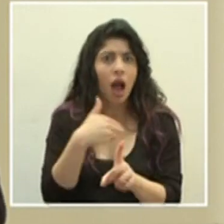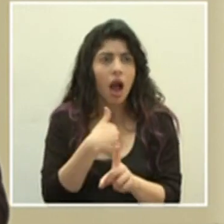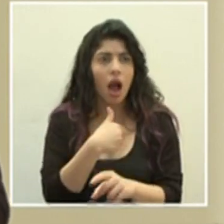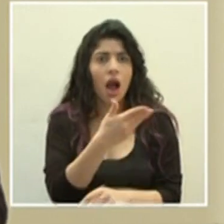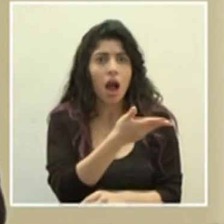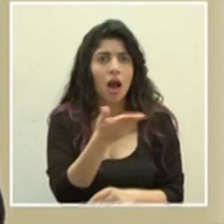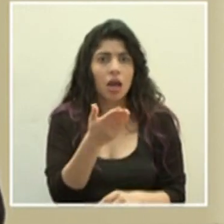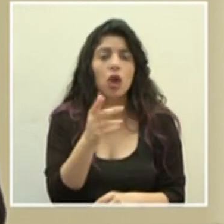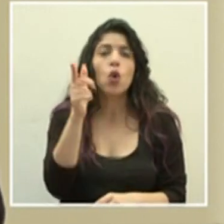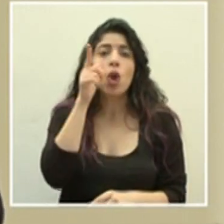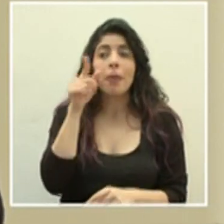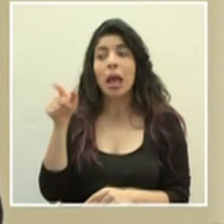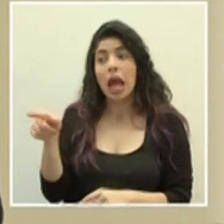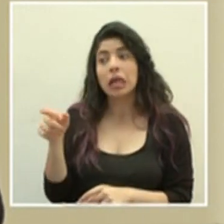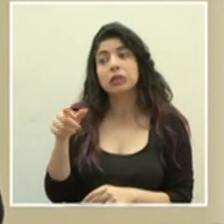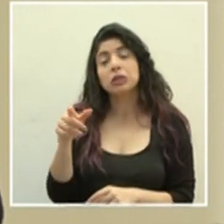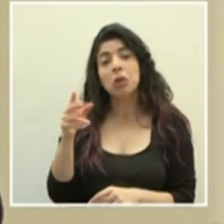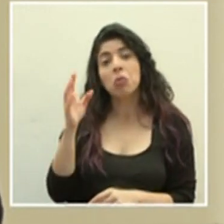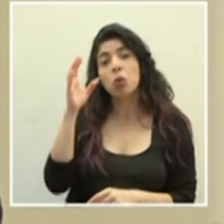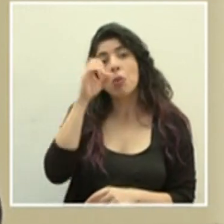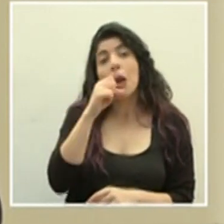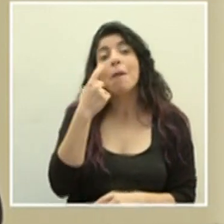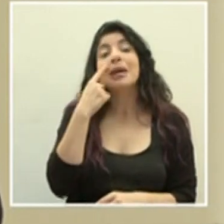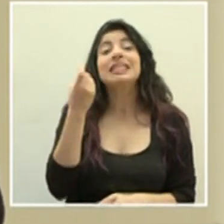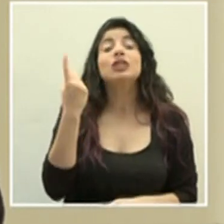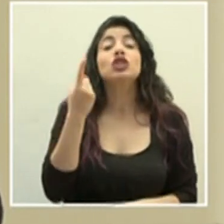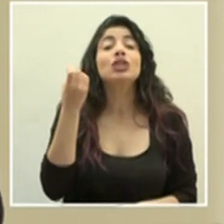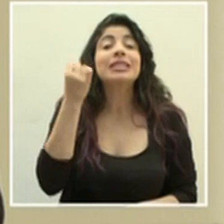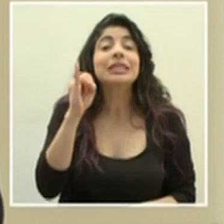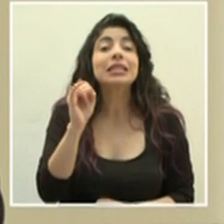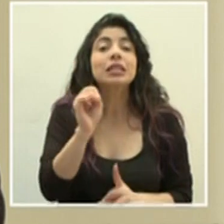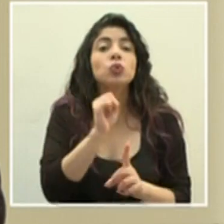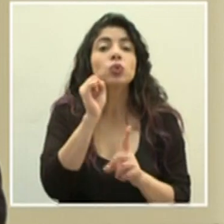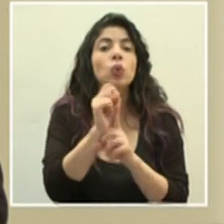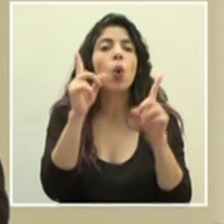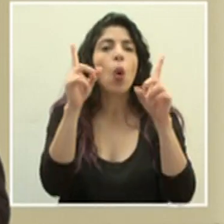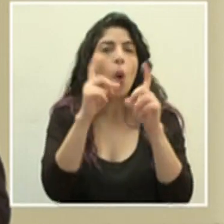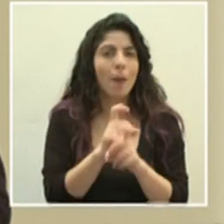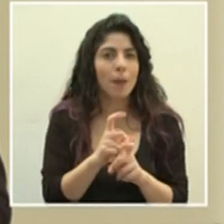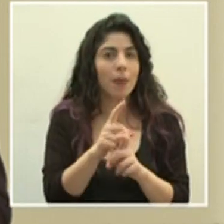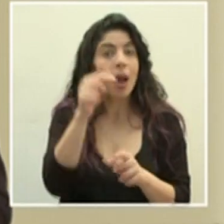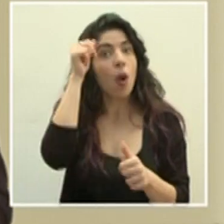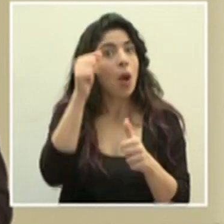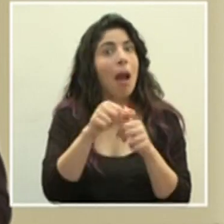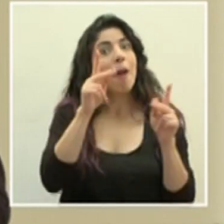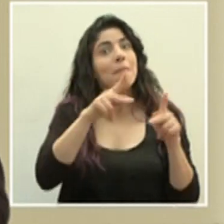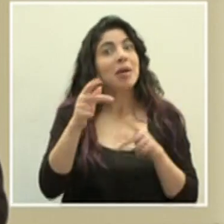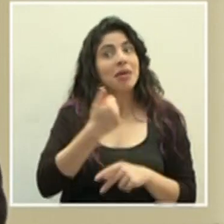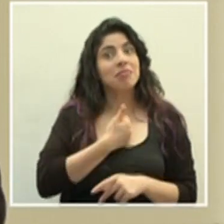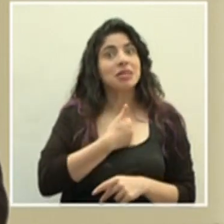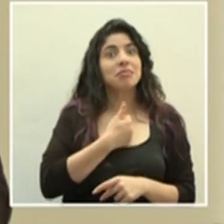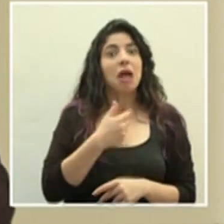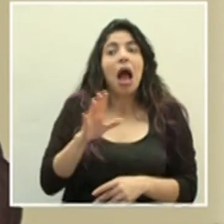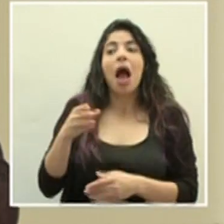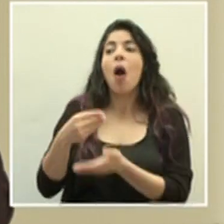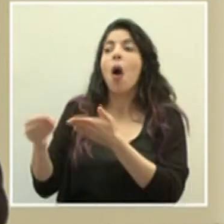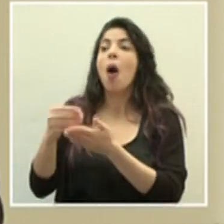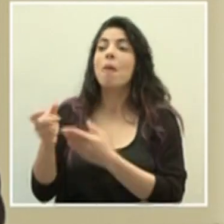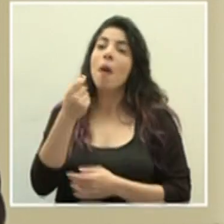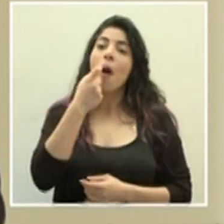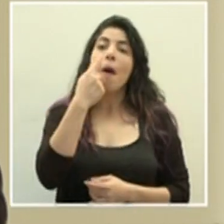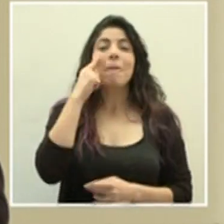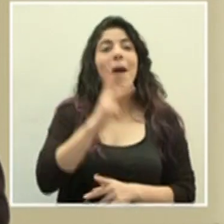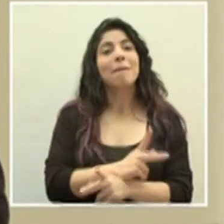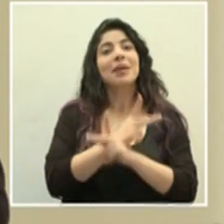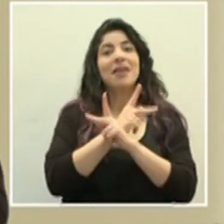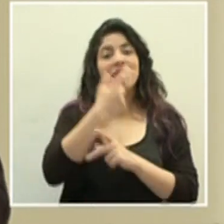considerando obviamente para su uso en casos complicados, porque aquí es importante que la gente no lo ande usando de forma preventiva si